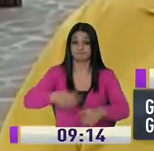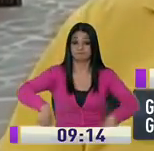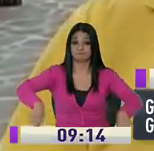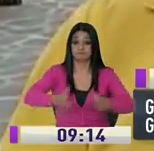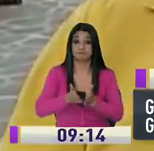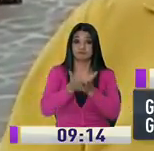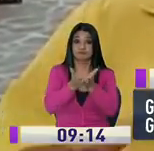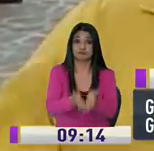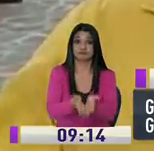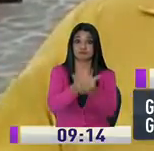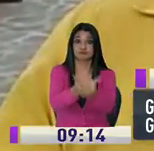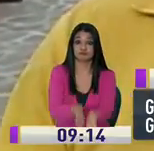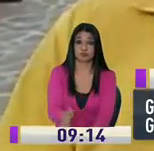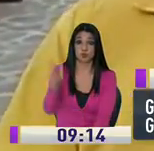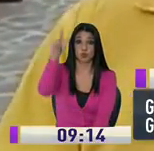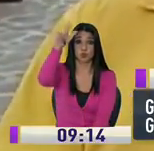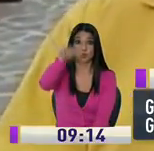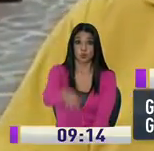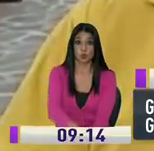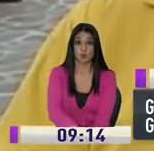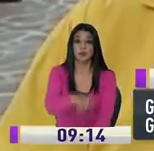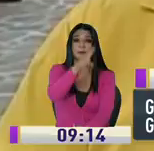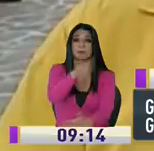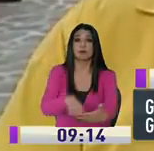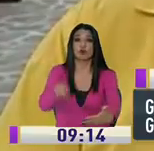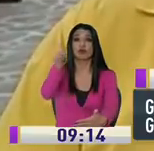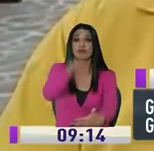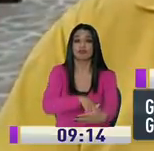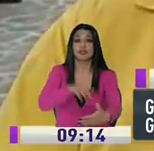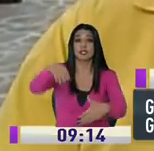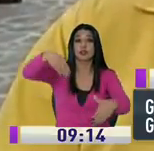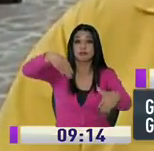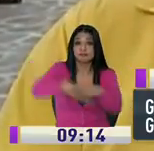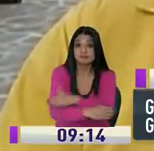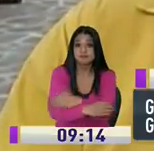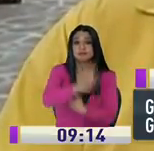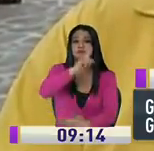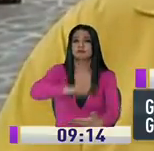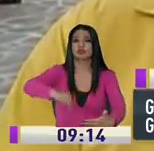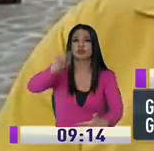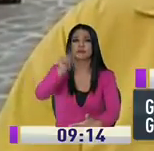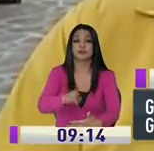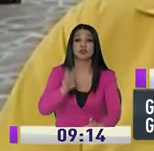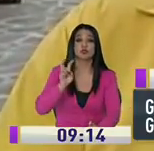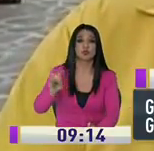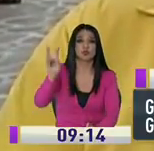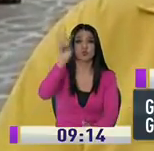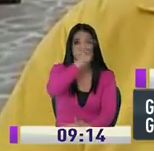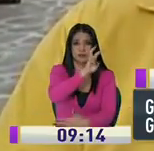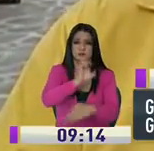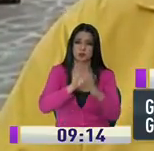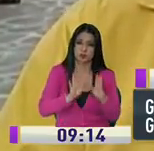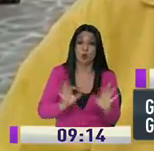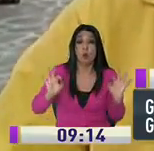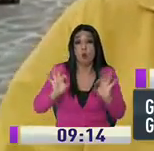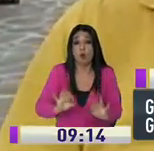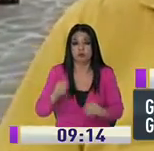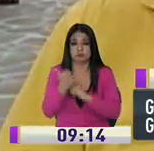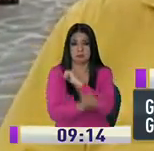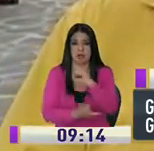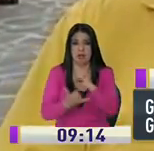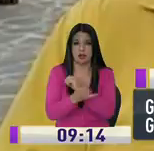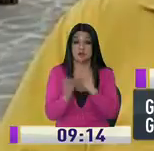marítima, vía aérea, que ingresen pasajeros, turistas nacionales o extranjeros,